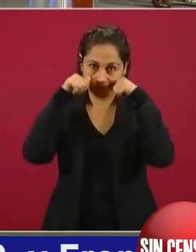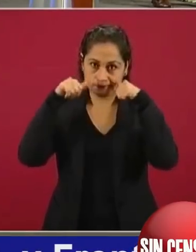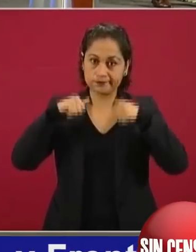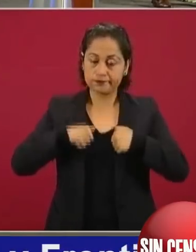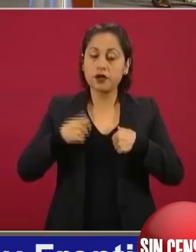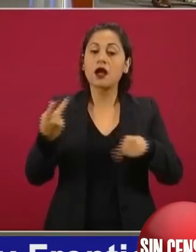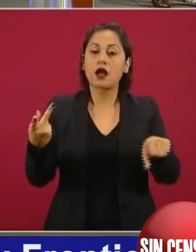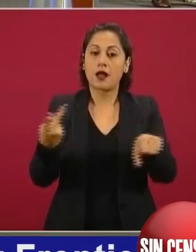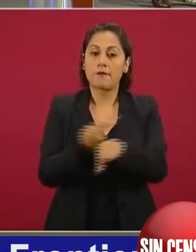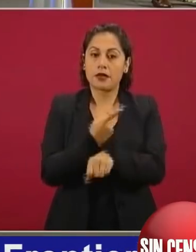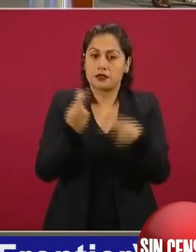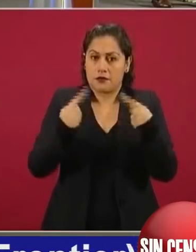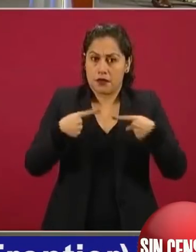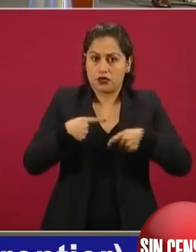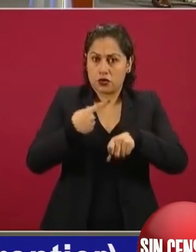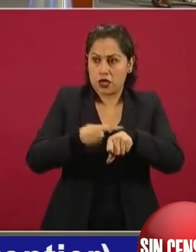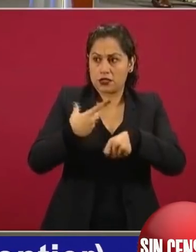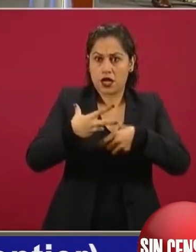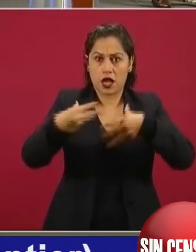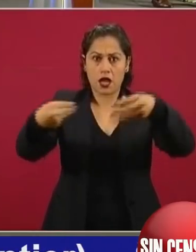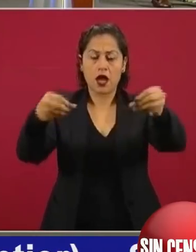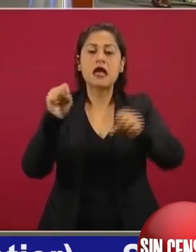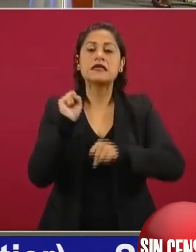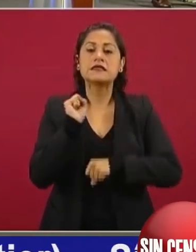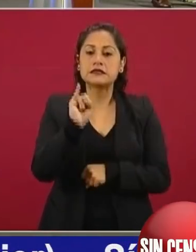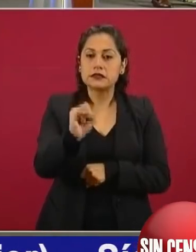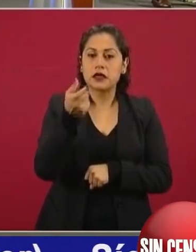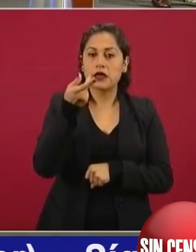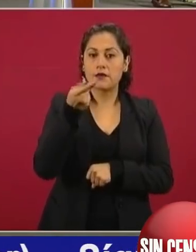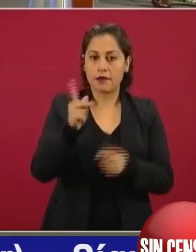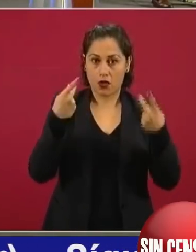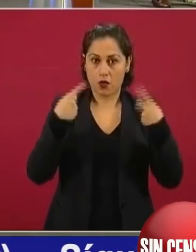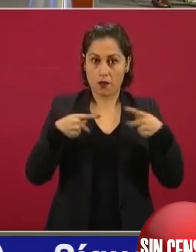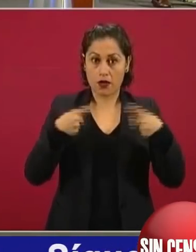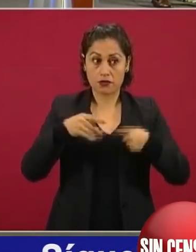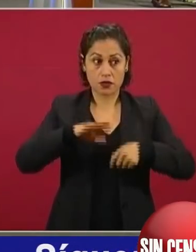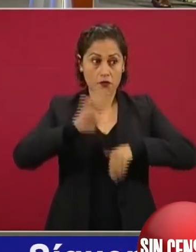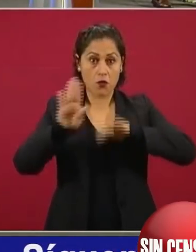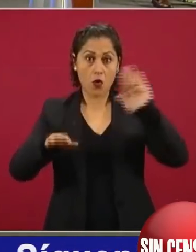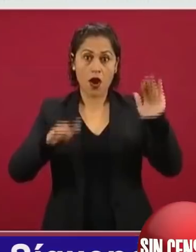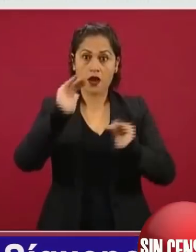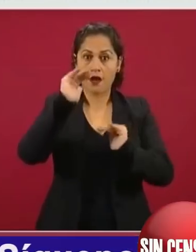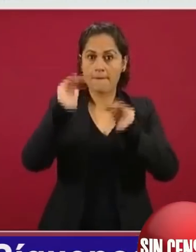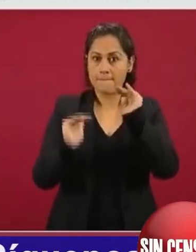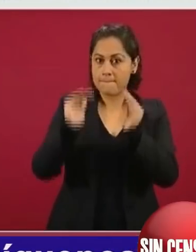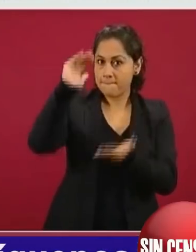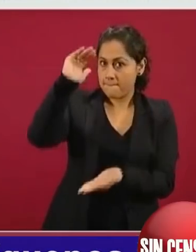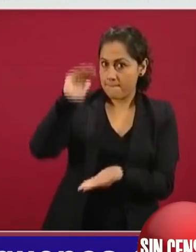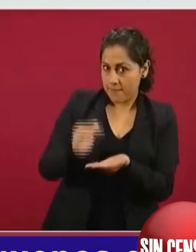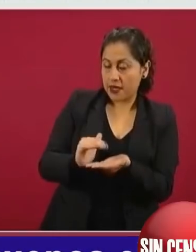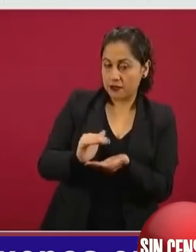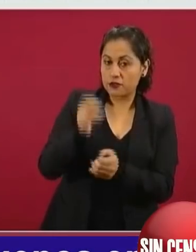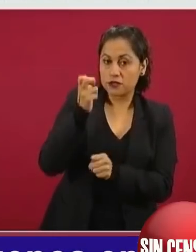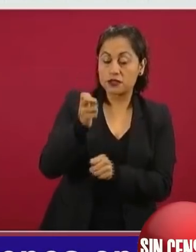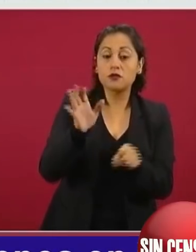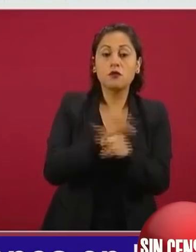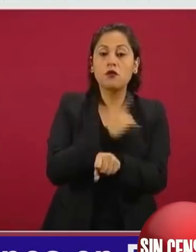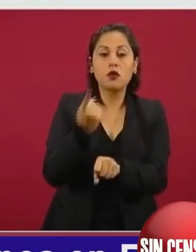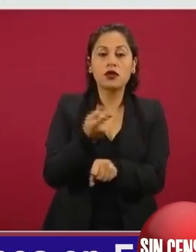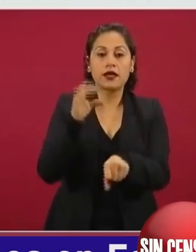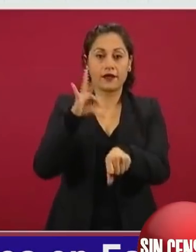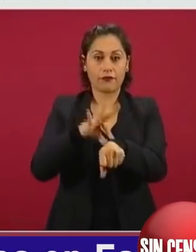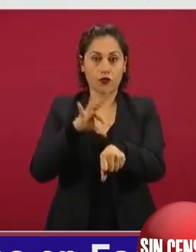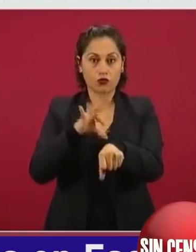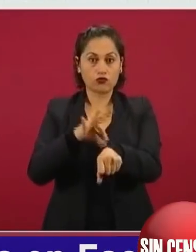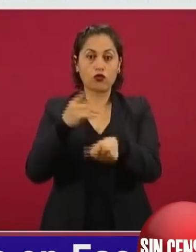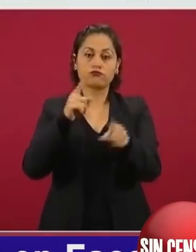haya nuevos casos, se logre reducir la mortalidad en la medida en que se logra una atención más oportuna. Y aquí, mensaje